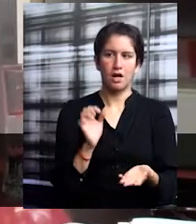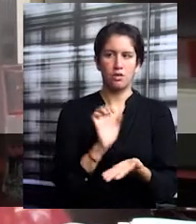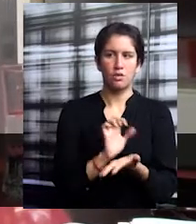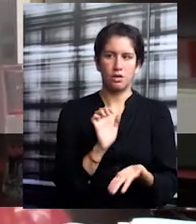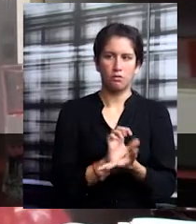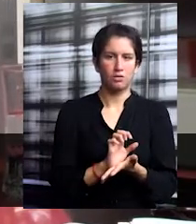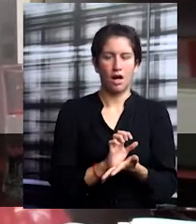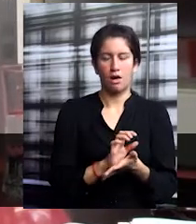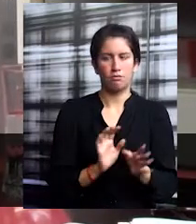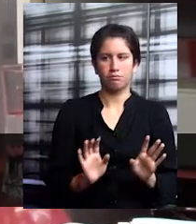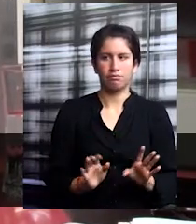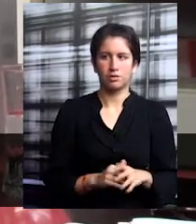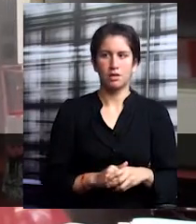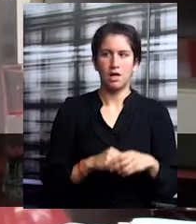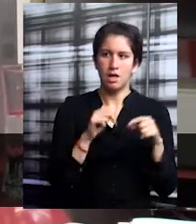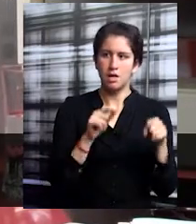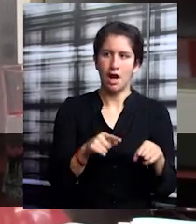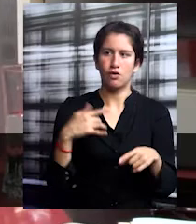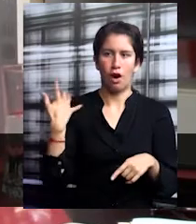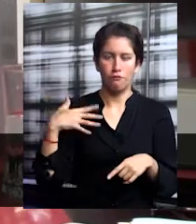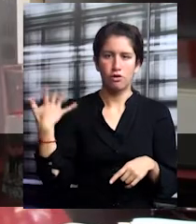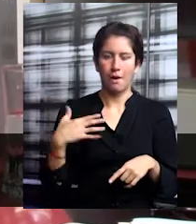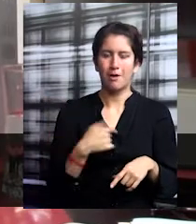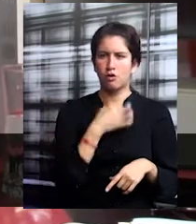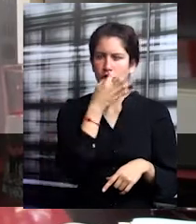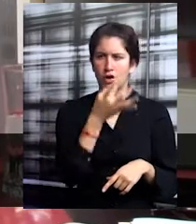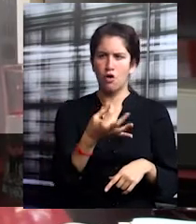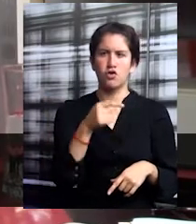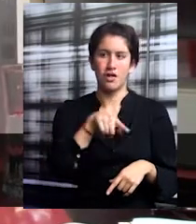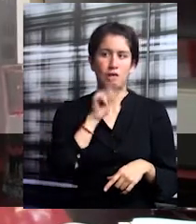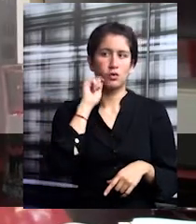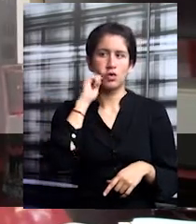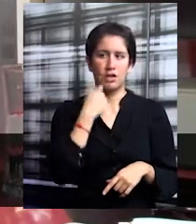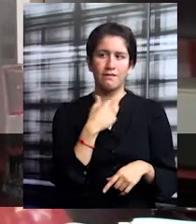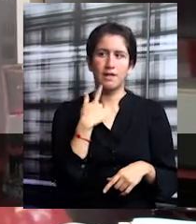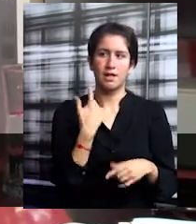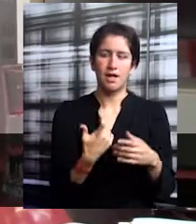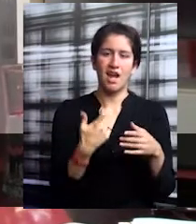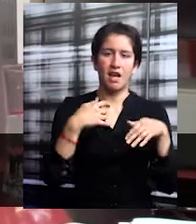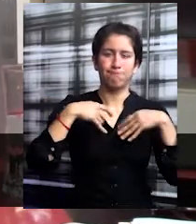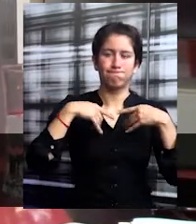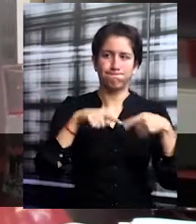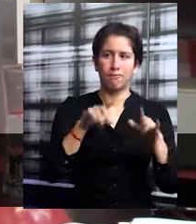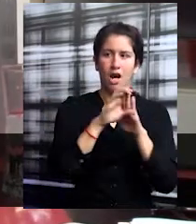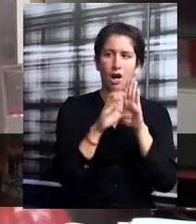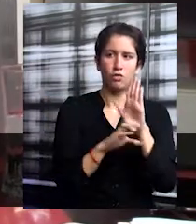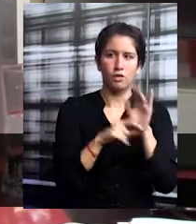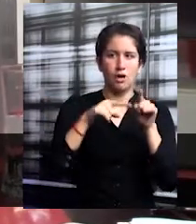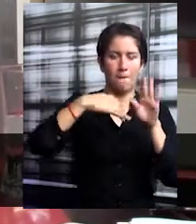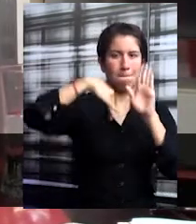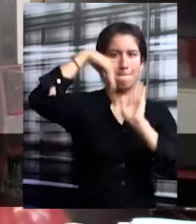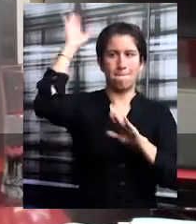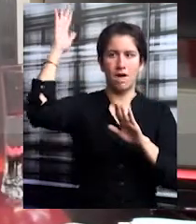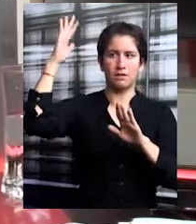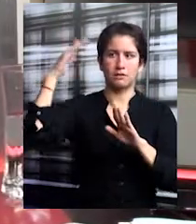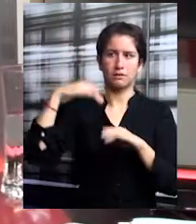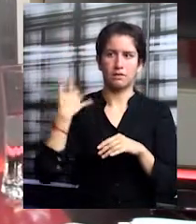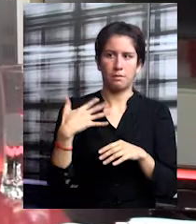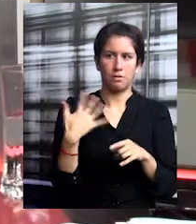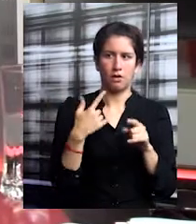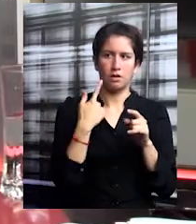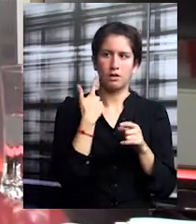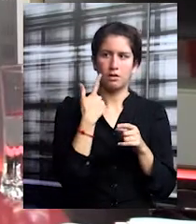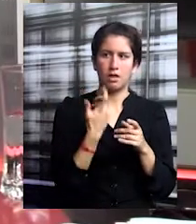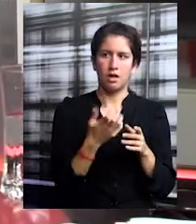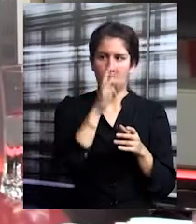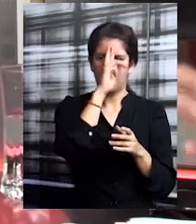creo yo, y eso significa que en el fondo hay que cambiar la Constitución en lo más sustantivo, en el núcleo de lo que de lo que hoy día